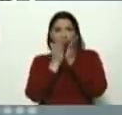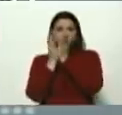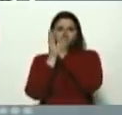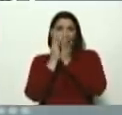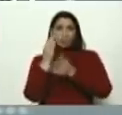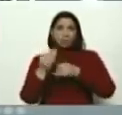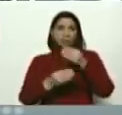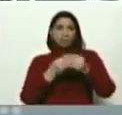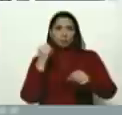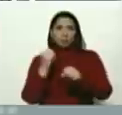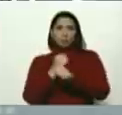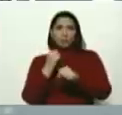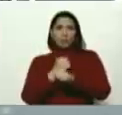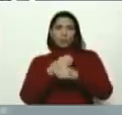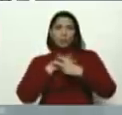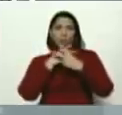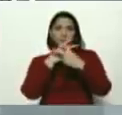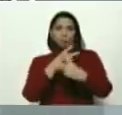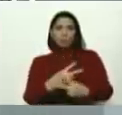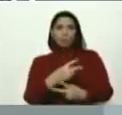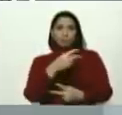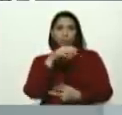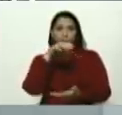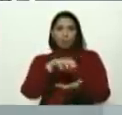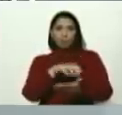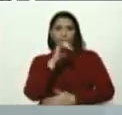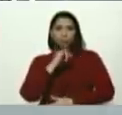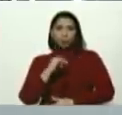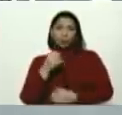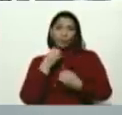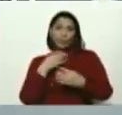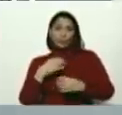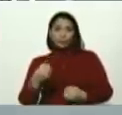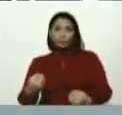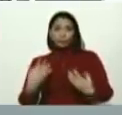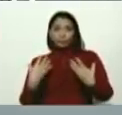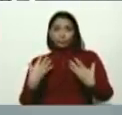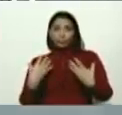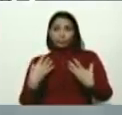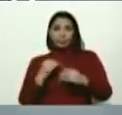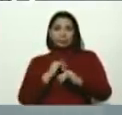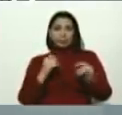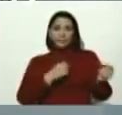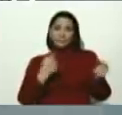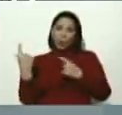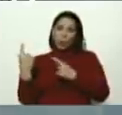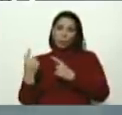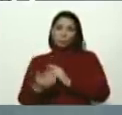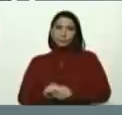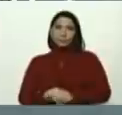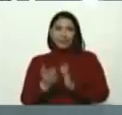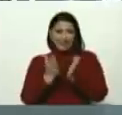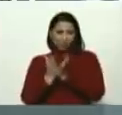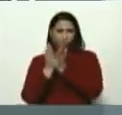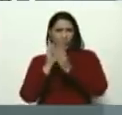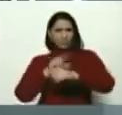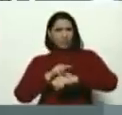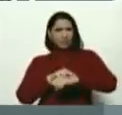haciendo trabajo voluntario en el Zulia. Y bueno, se contagió, ya fue trasladada... ¿Estudiante de